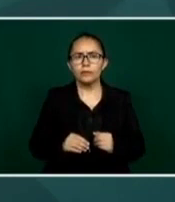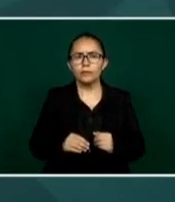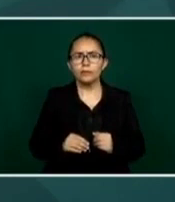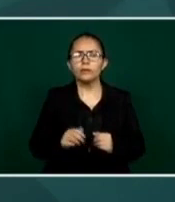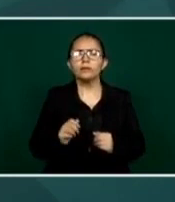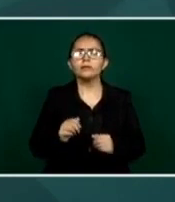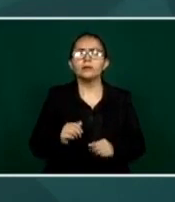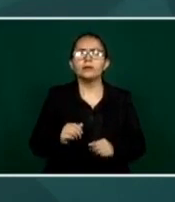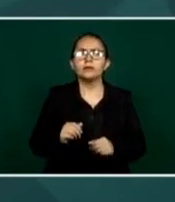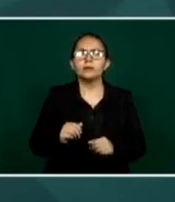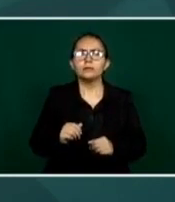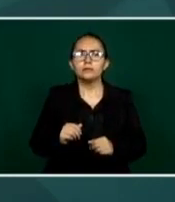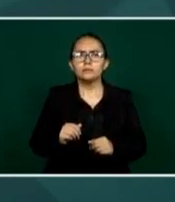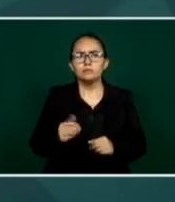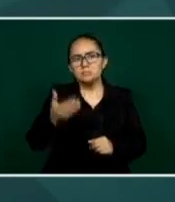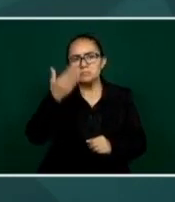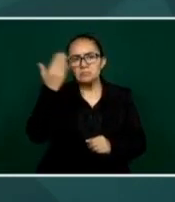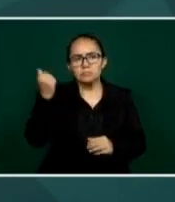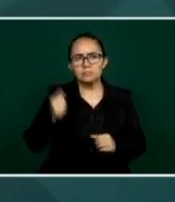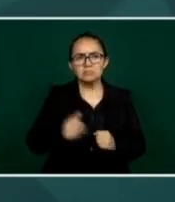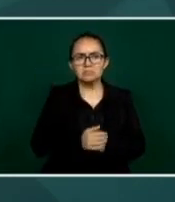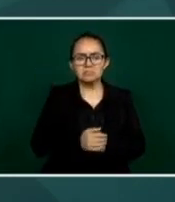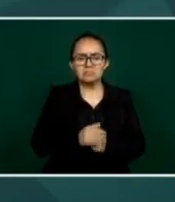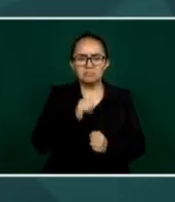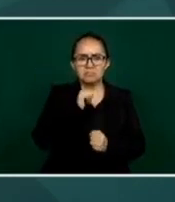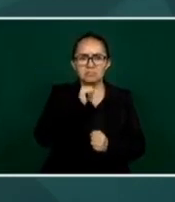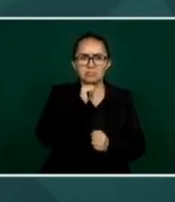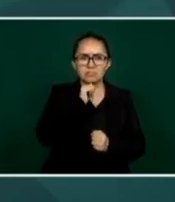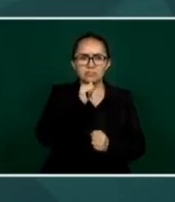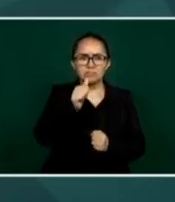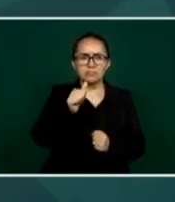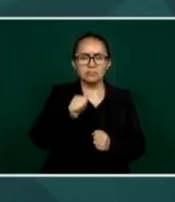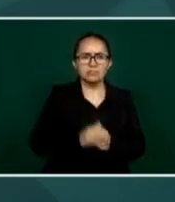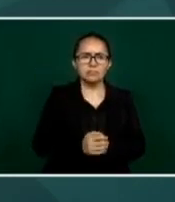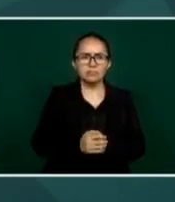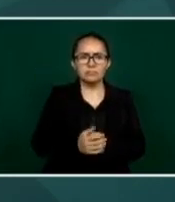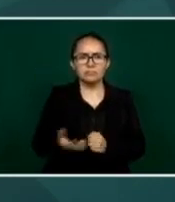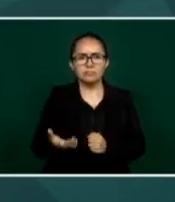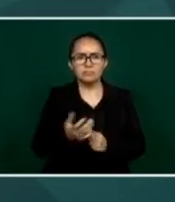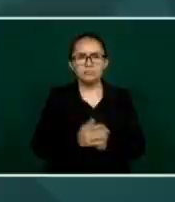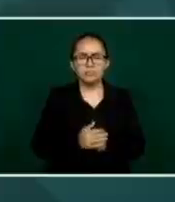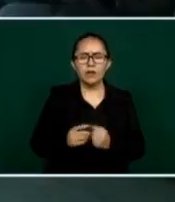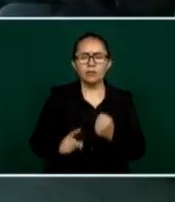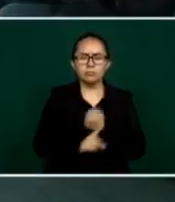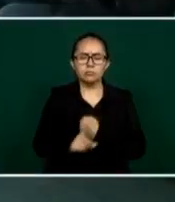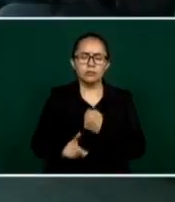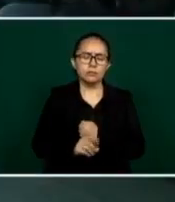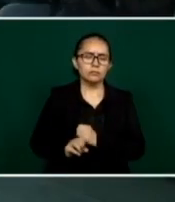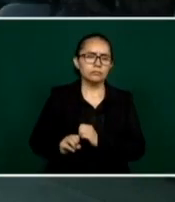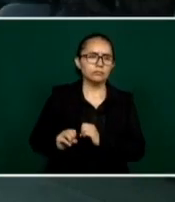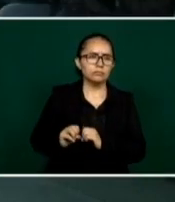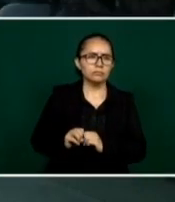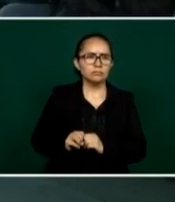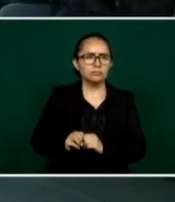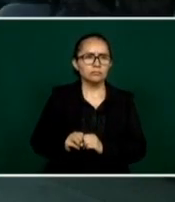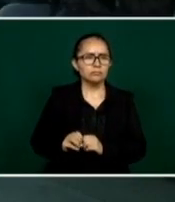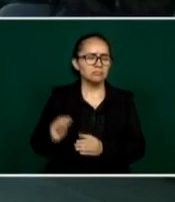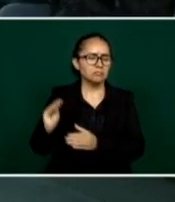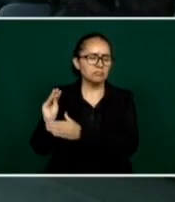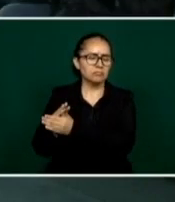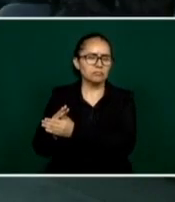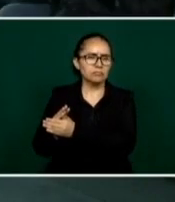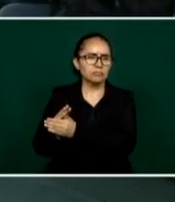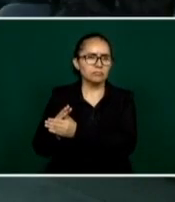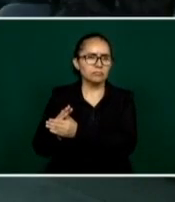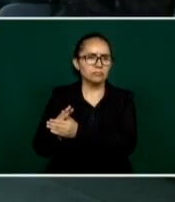es que no se le daba seguimiento al problema, no lo atendía de